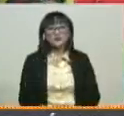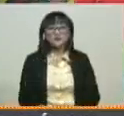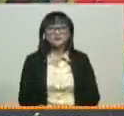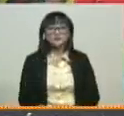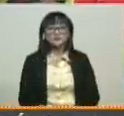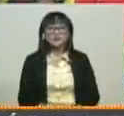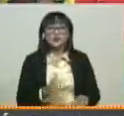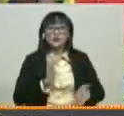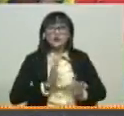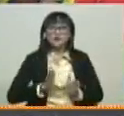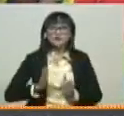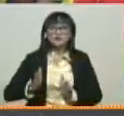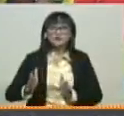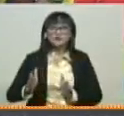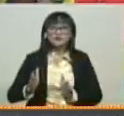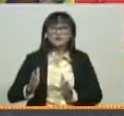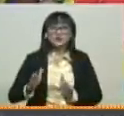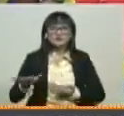Organización,